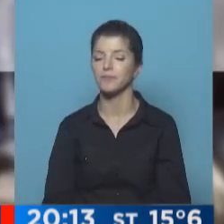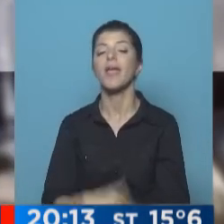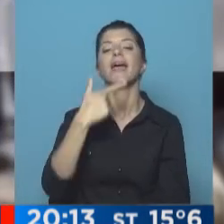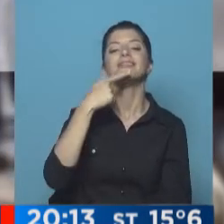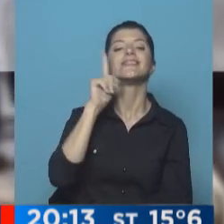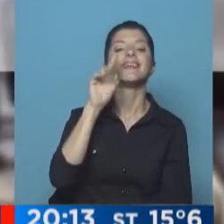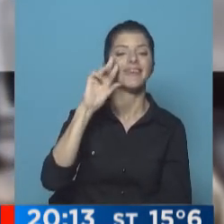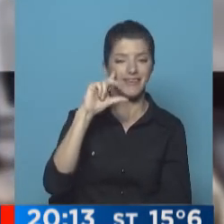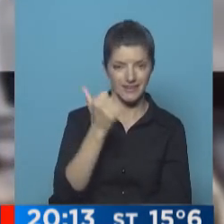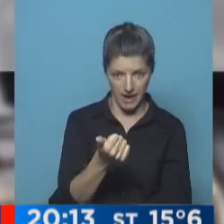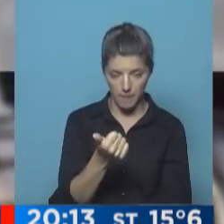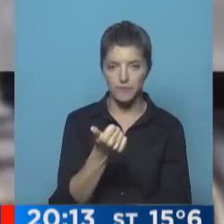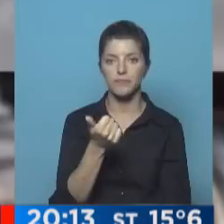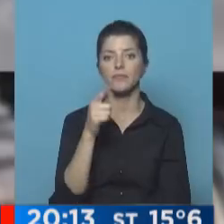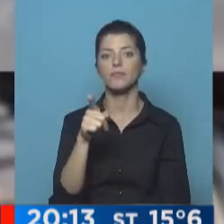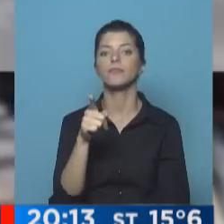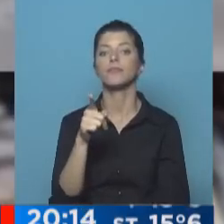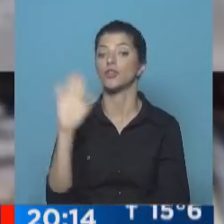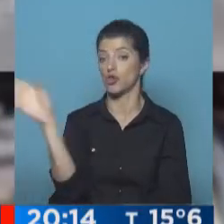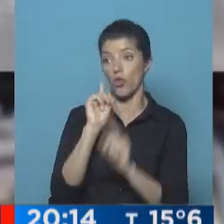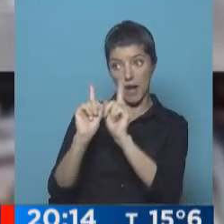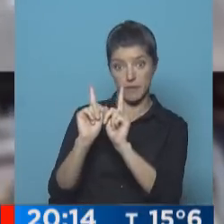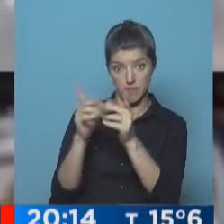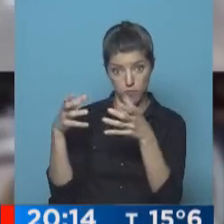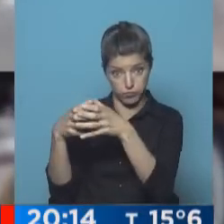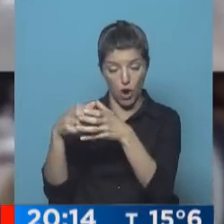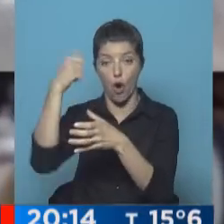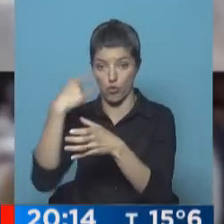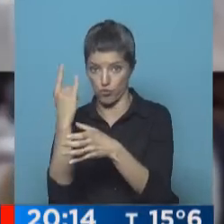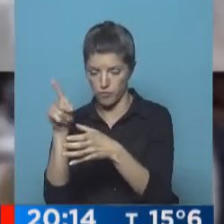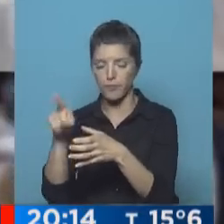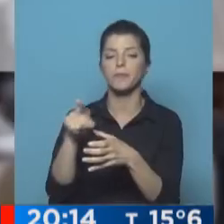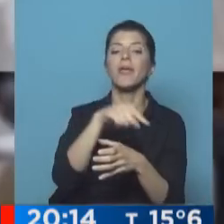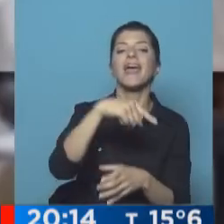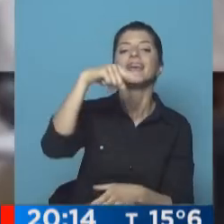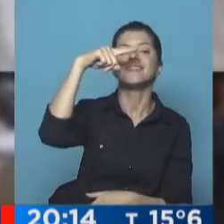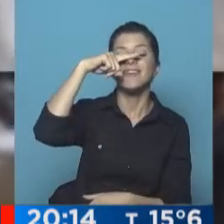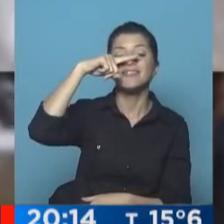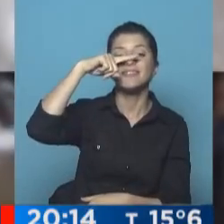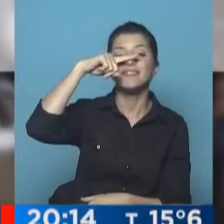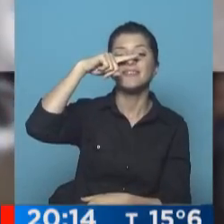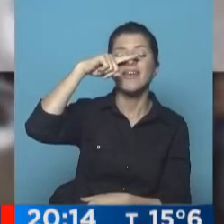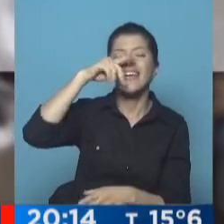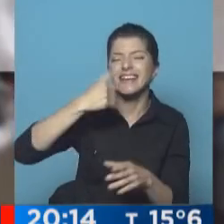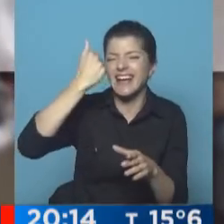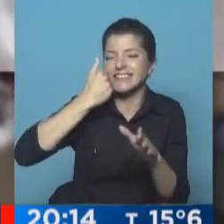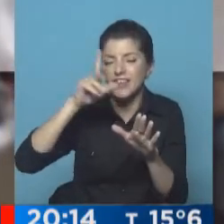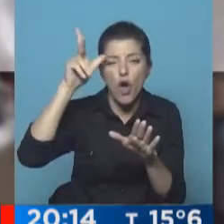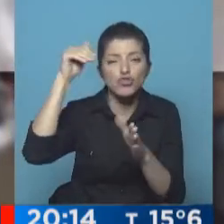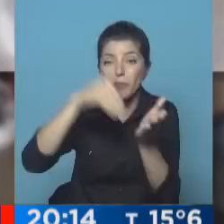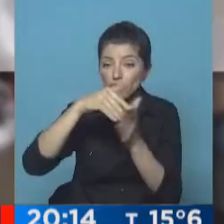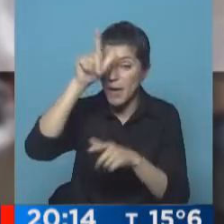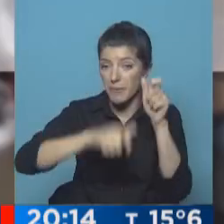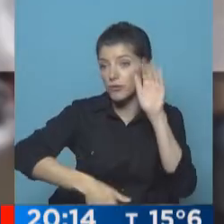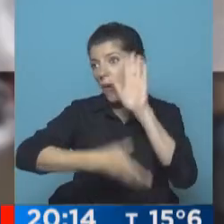Siria datos de acnur siempre datos de Naciones Unidas 7 millones casi 8 millones de desplazados